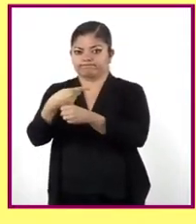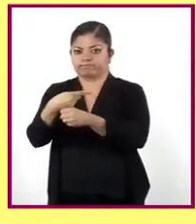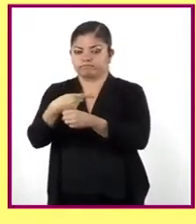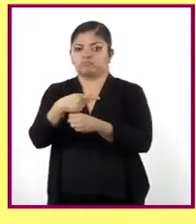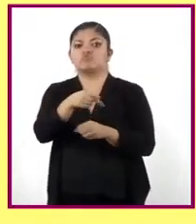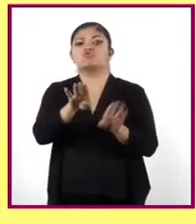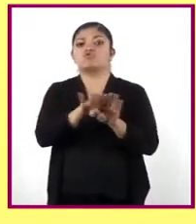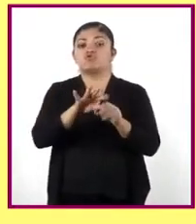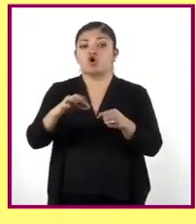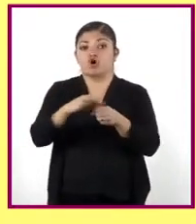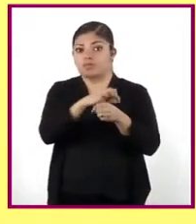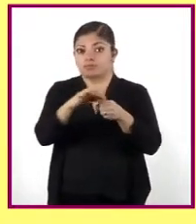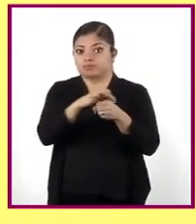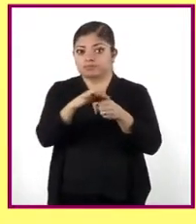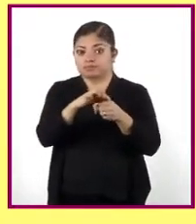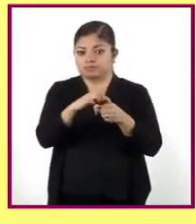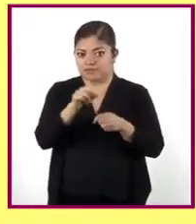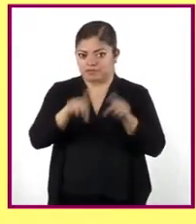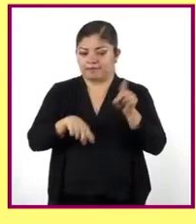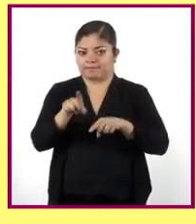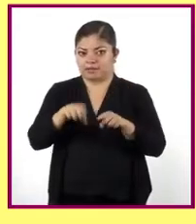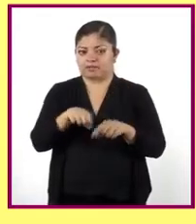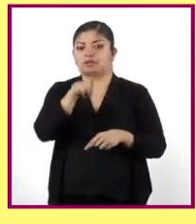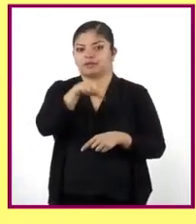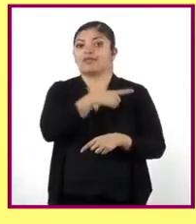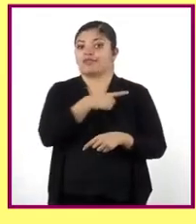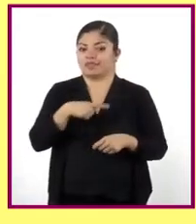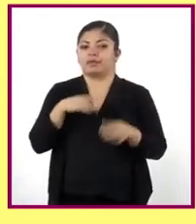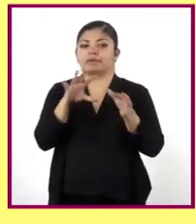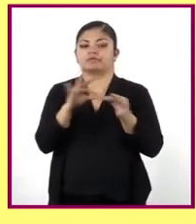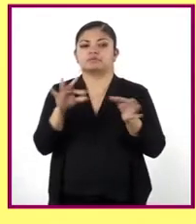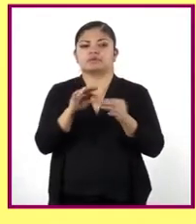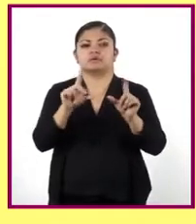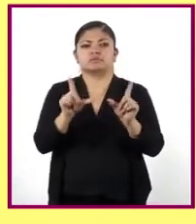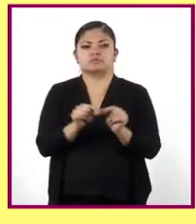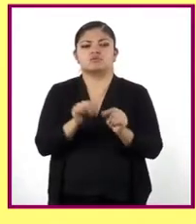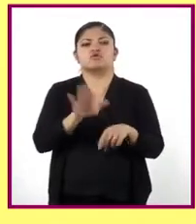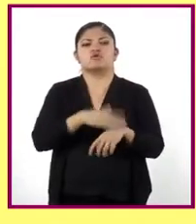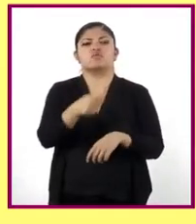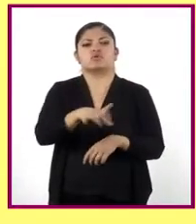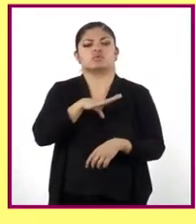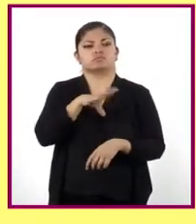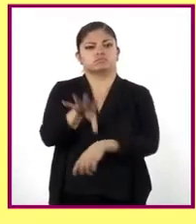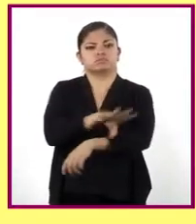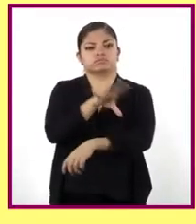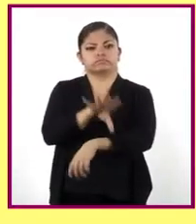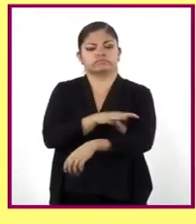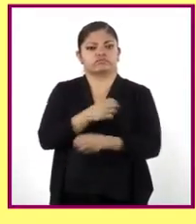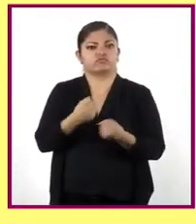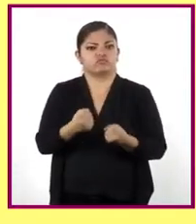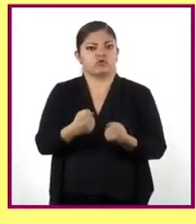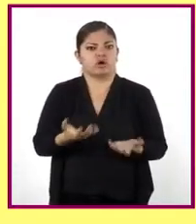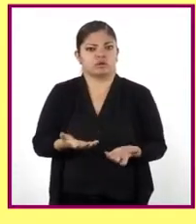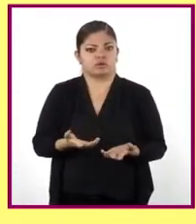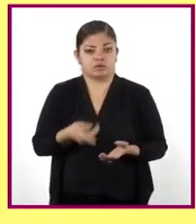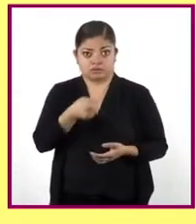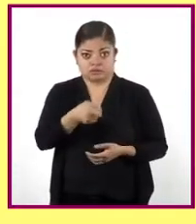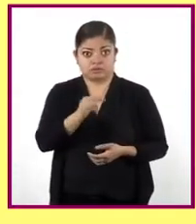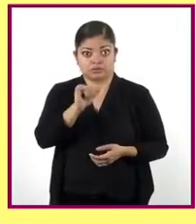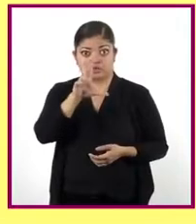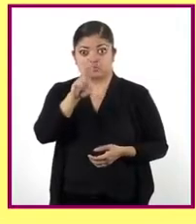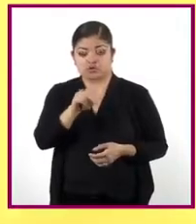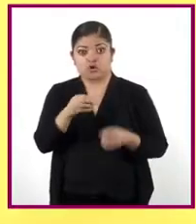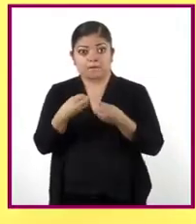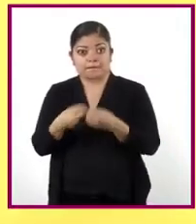la frotaron con el imán. Y traten de explicar brevemente por qué se magnetiza la aguja y si pierde o no esta